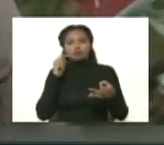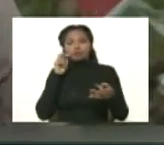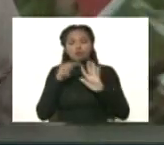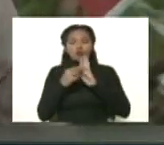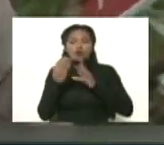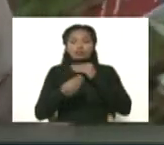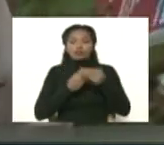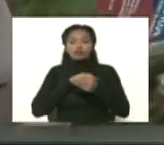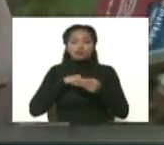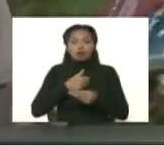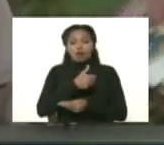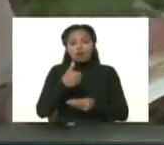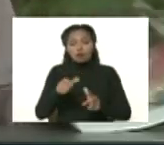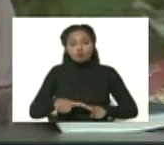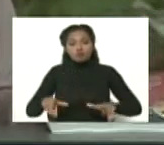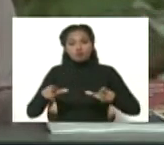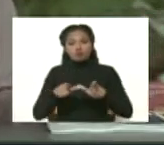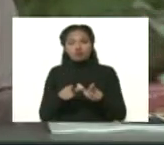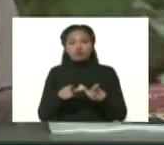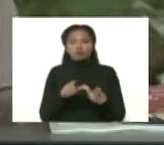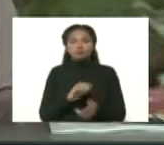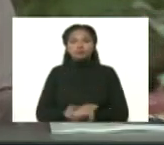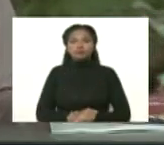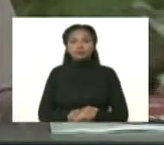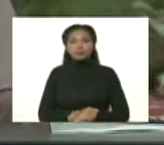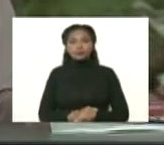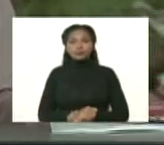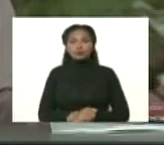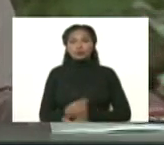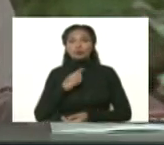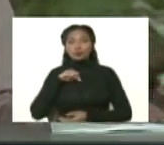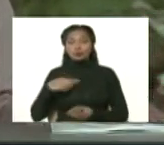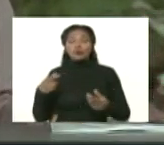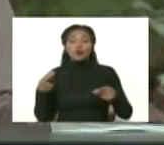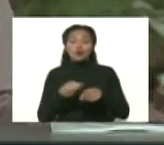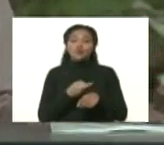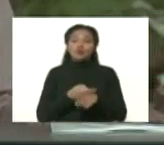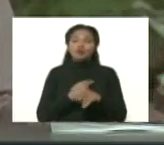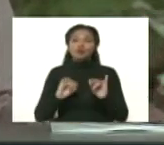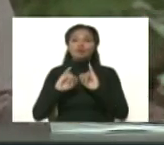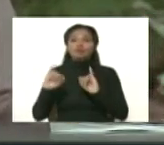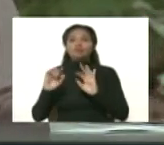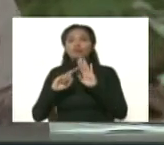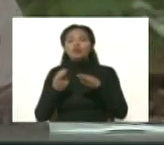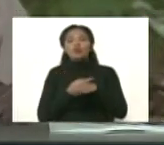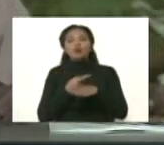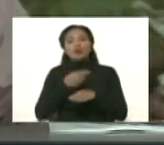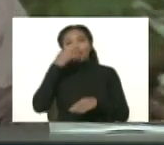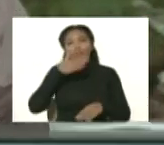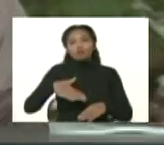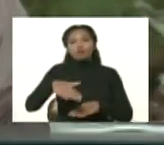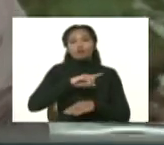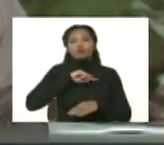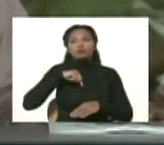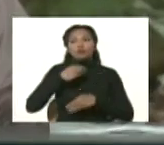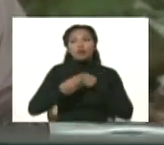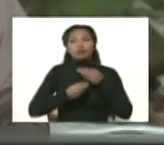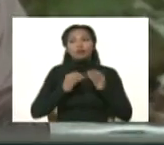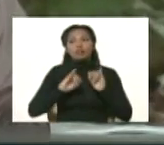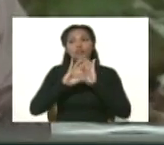que hacer nosotros en cada una de las áreas. Y nosotros estamos en el gobierno porque está gobernando el pueblo. Es momento de